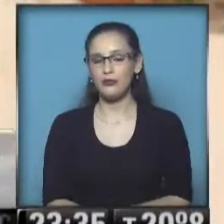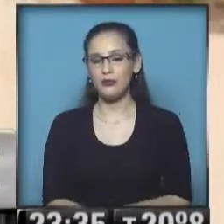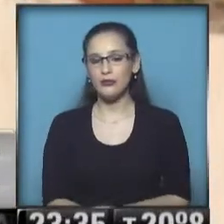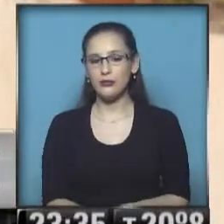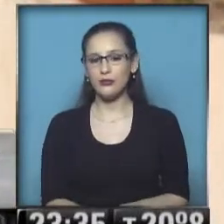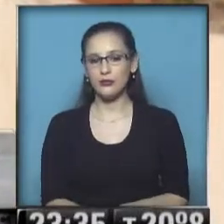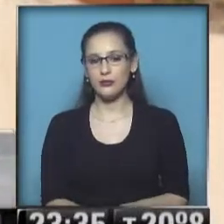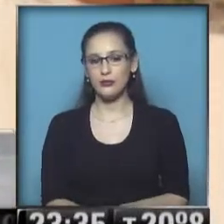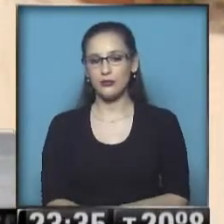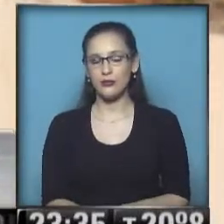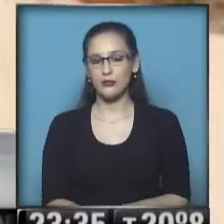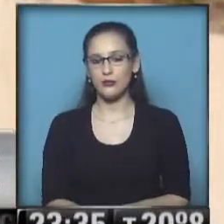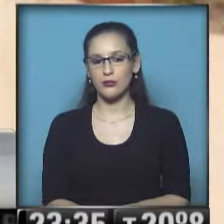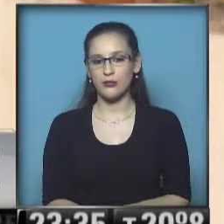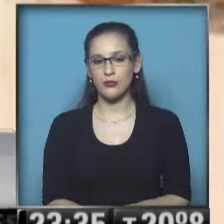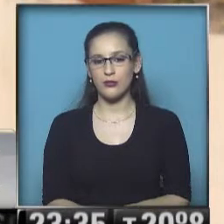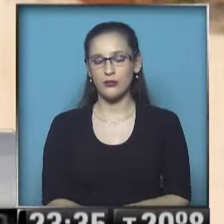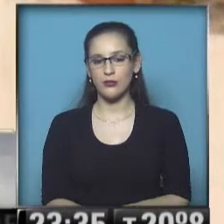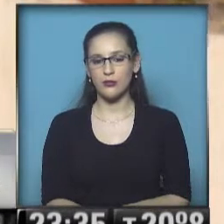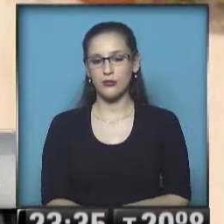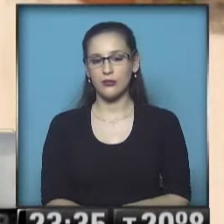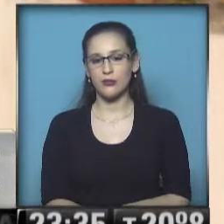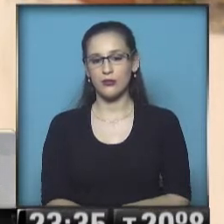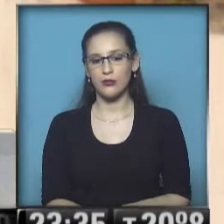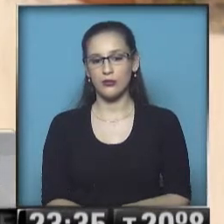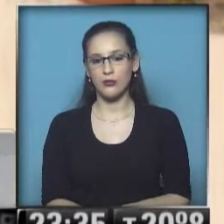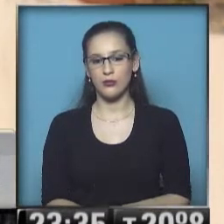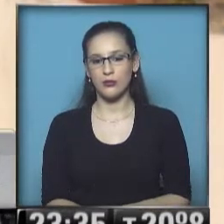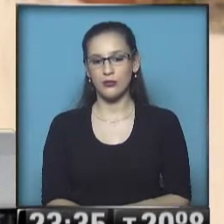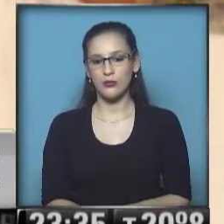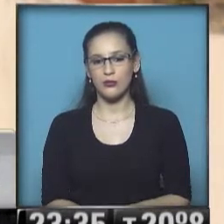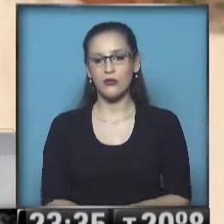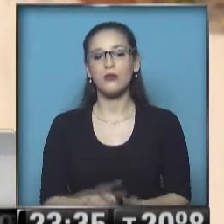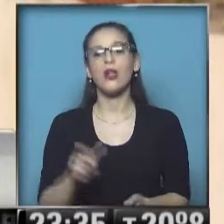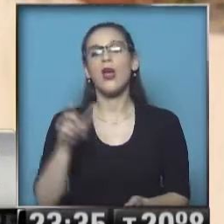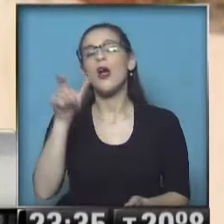más calvicie que tenga, y por más que tenga un nombre de un animal también noble en